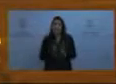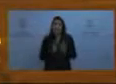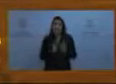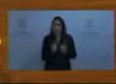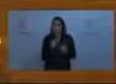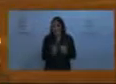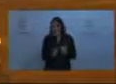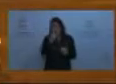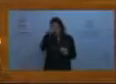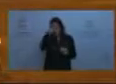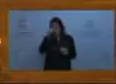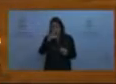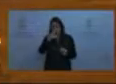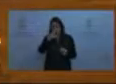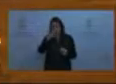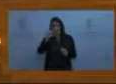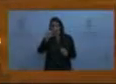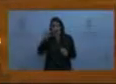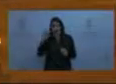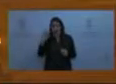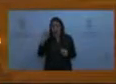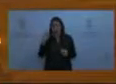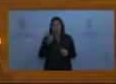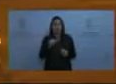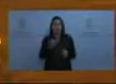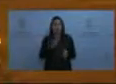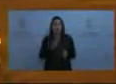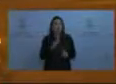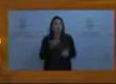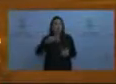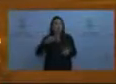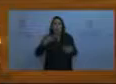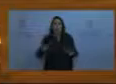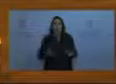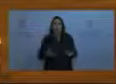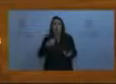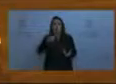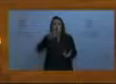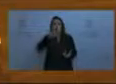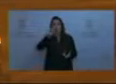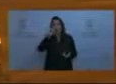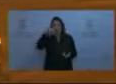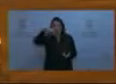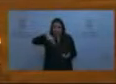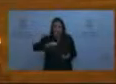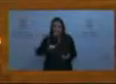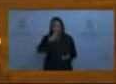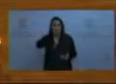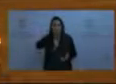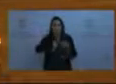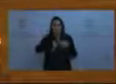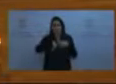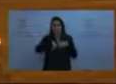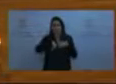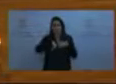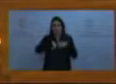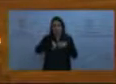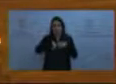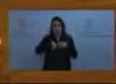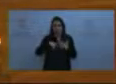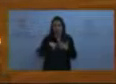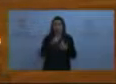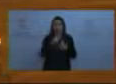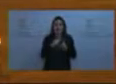enfermos celíacos es el abstenerse de ingerir gluten, abstenerse de los alimentos de